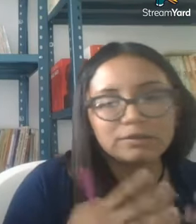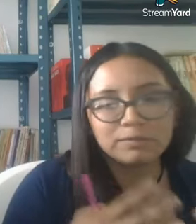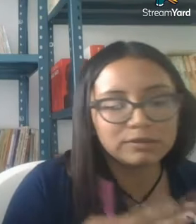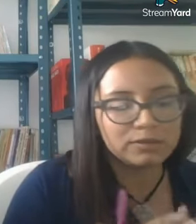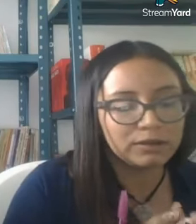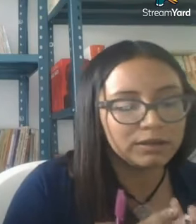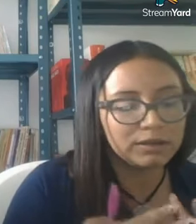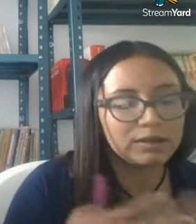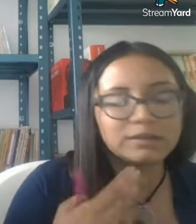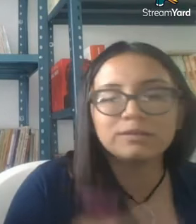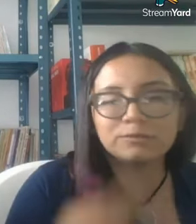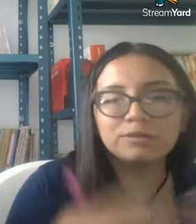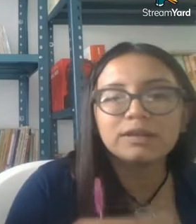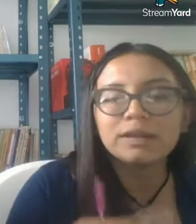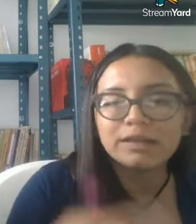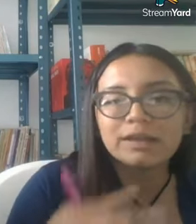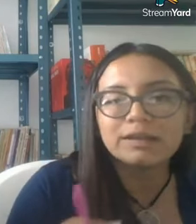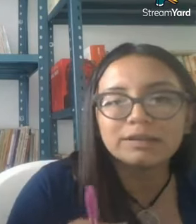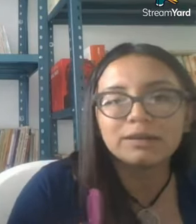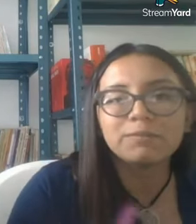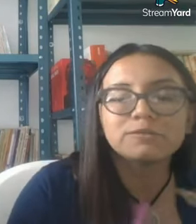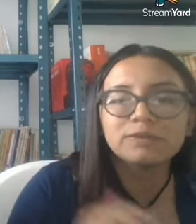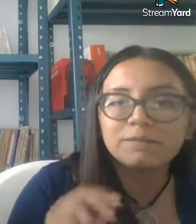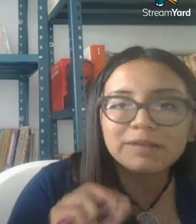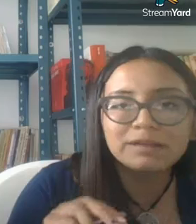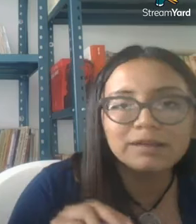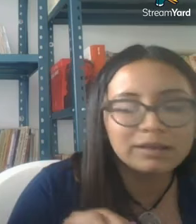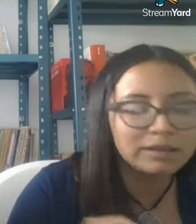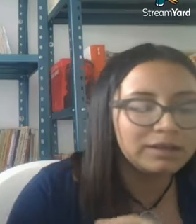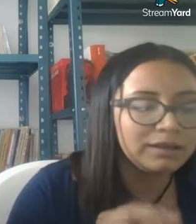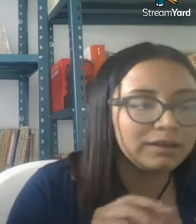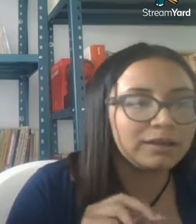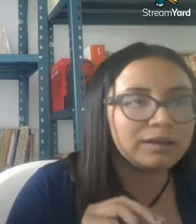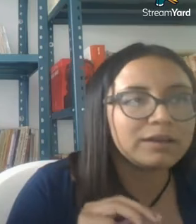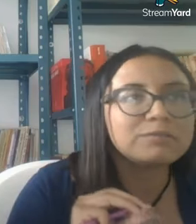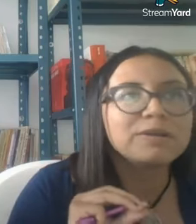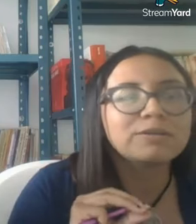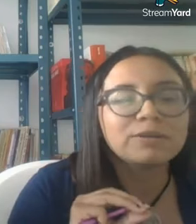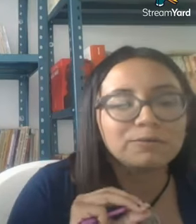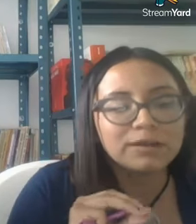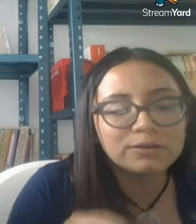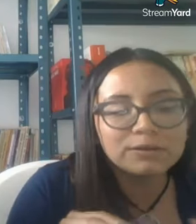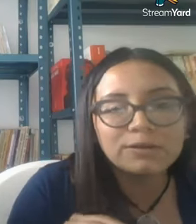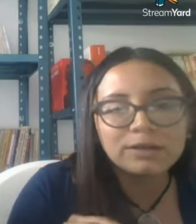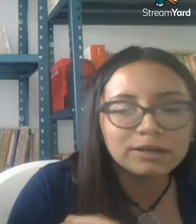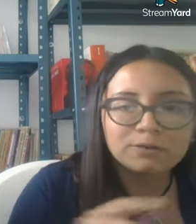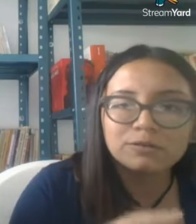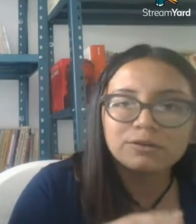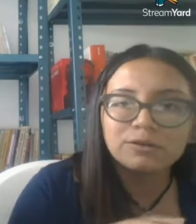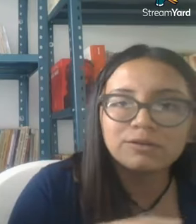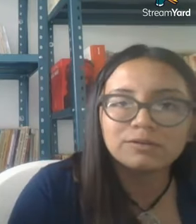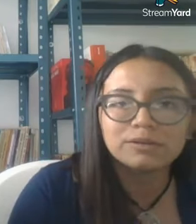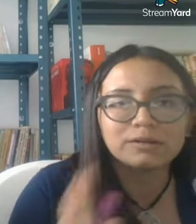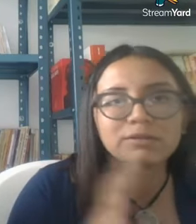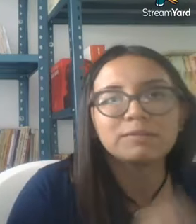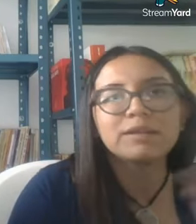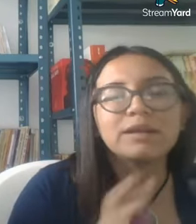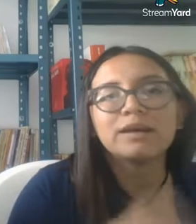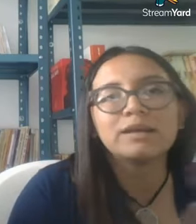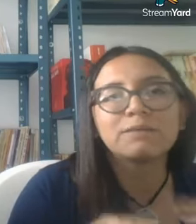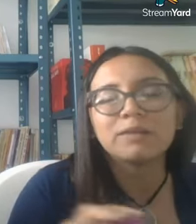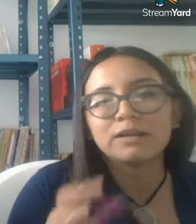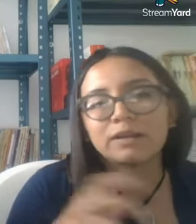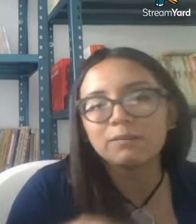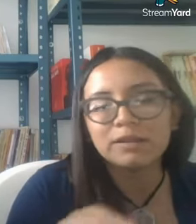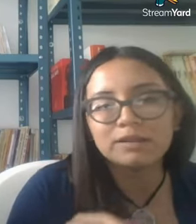la transmisión y la distribución de energía eléctrica, pero solamente en el aspecto regulatorio y en el control. O sea, no se metía